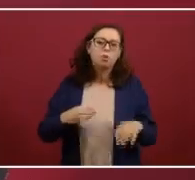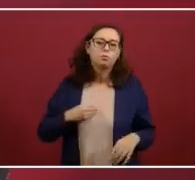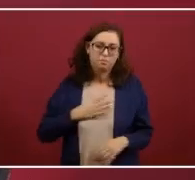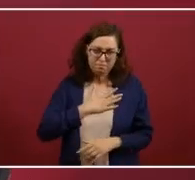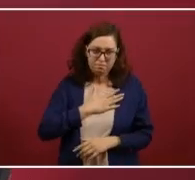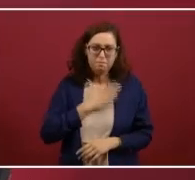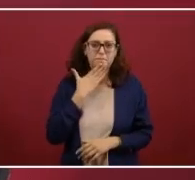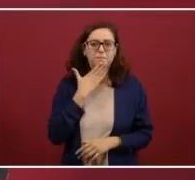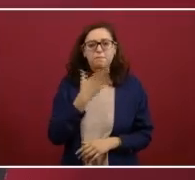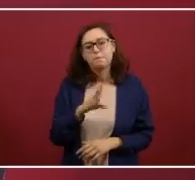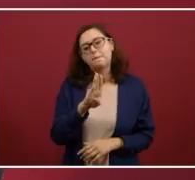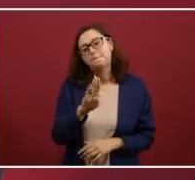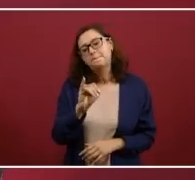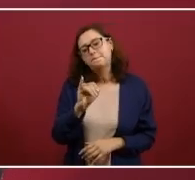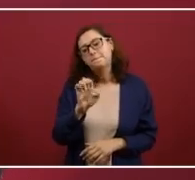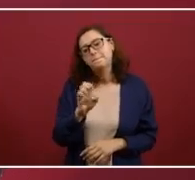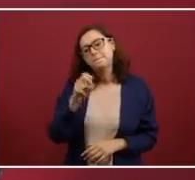Bienestar.